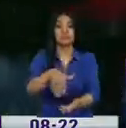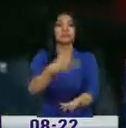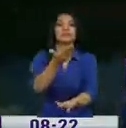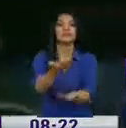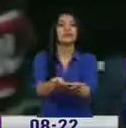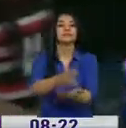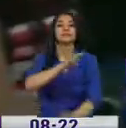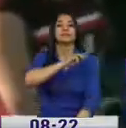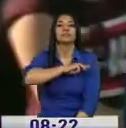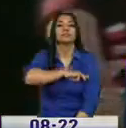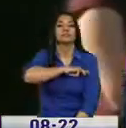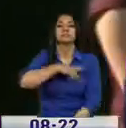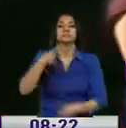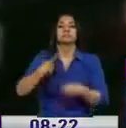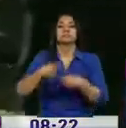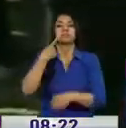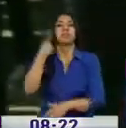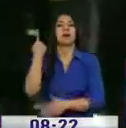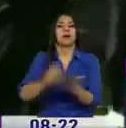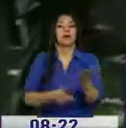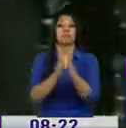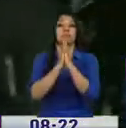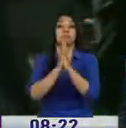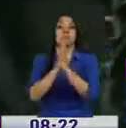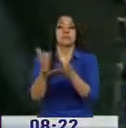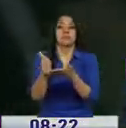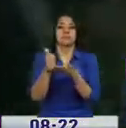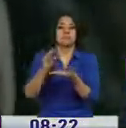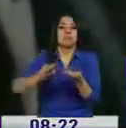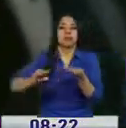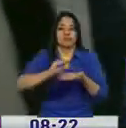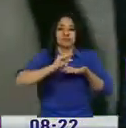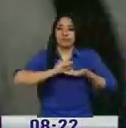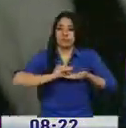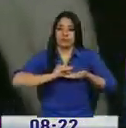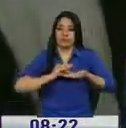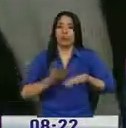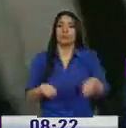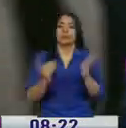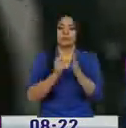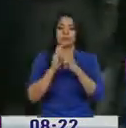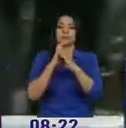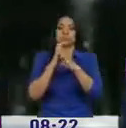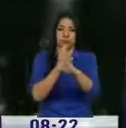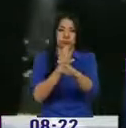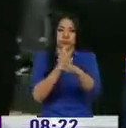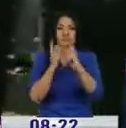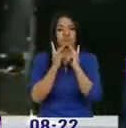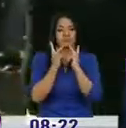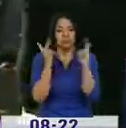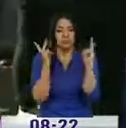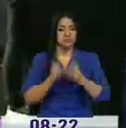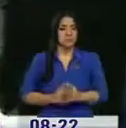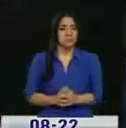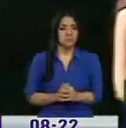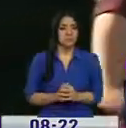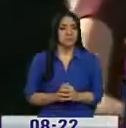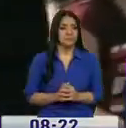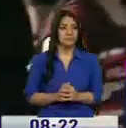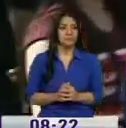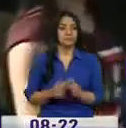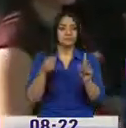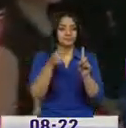municipio para pedir las compensaciones, que se vuelvan las compensaciones al sistema de transporte público. Yo me encuentro ya con